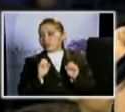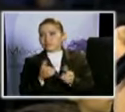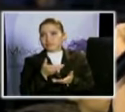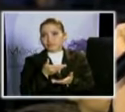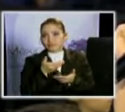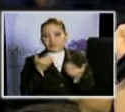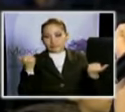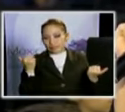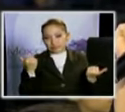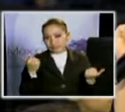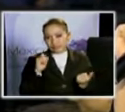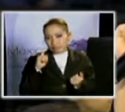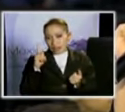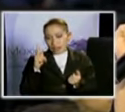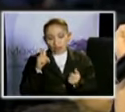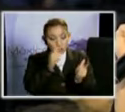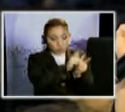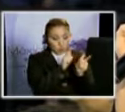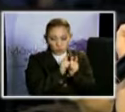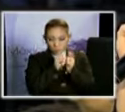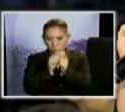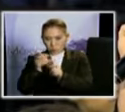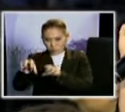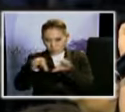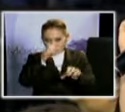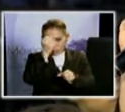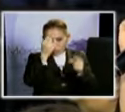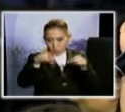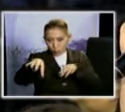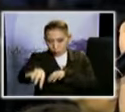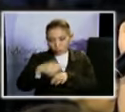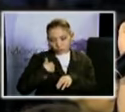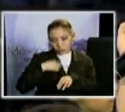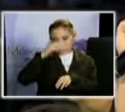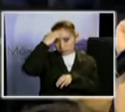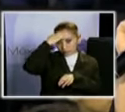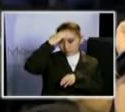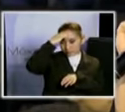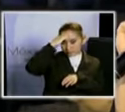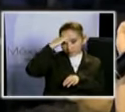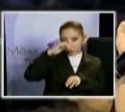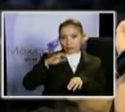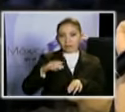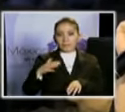sé, algunos grupos, bueno, he tenido la experiencia como miembro de una ONG,